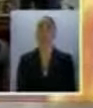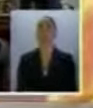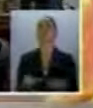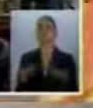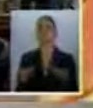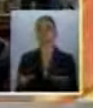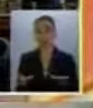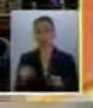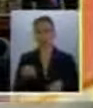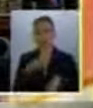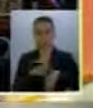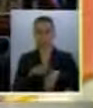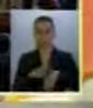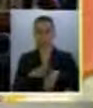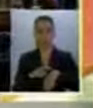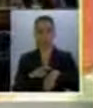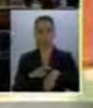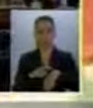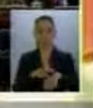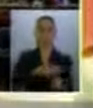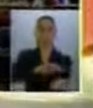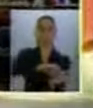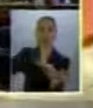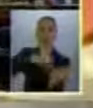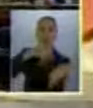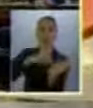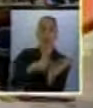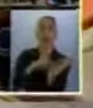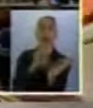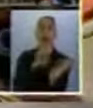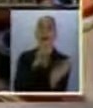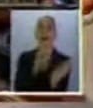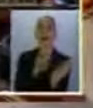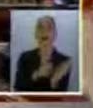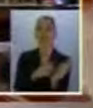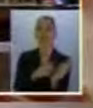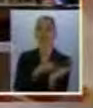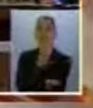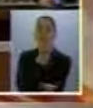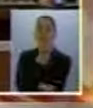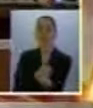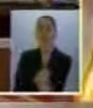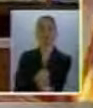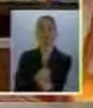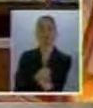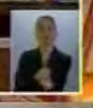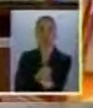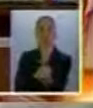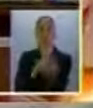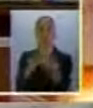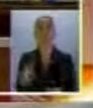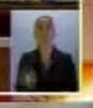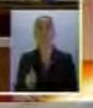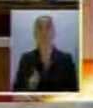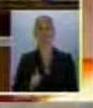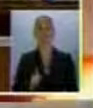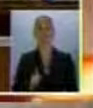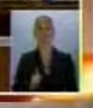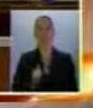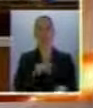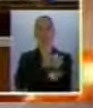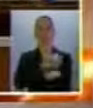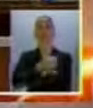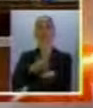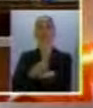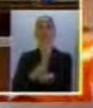según ingreso, riqueza, poder de compra de la gente. Y las otras cosas... Andrés,